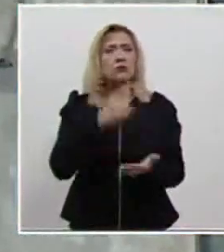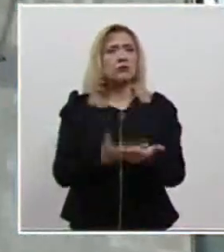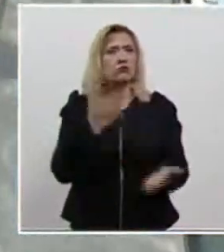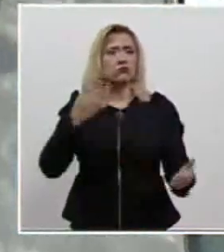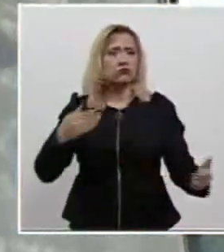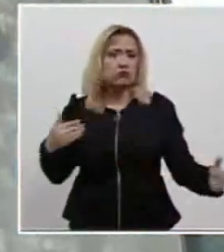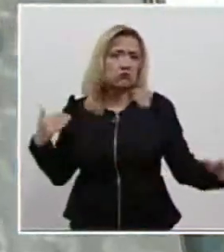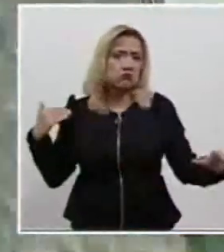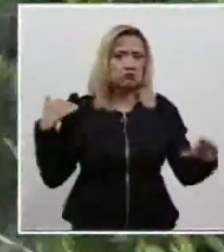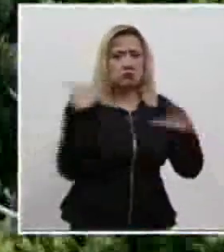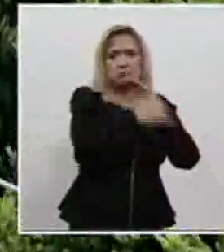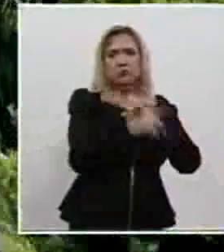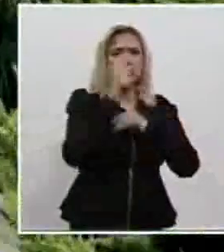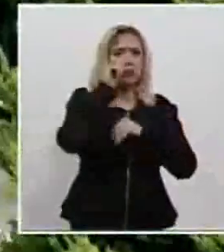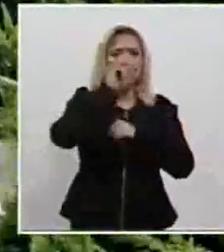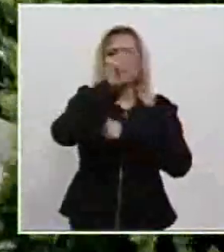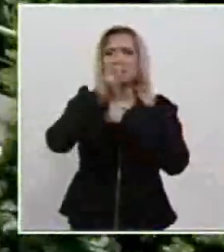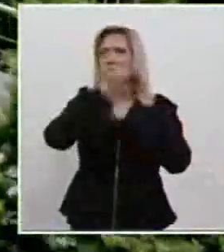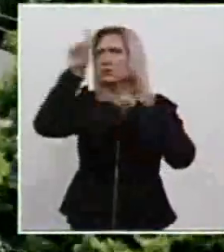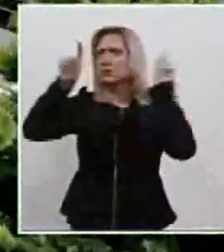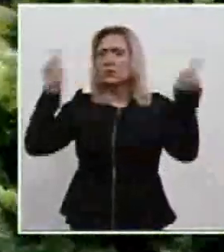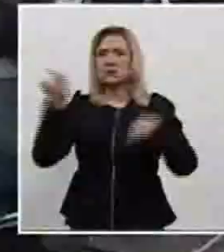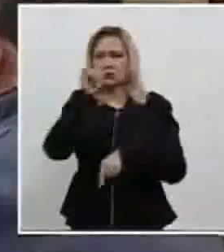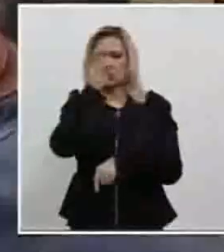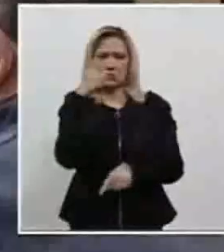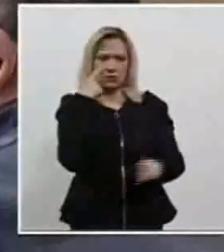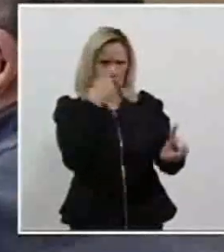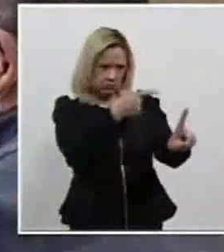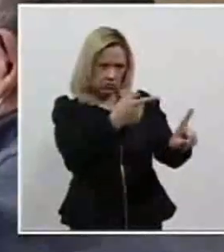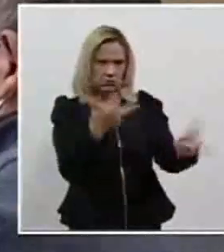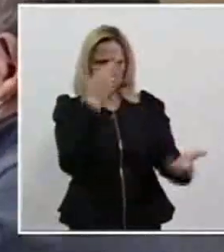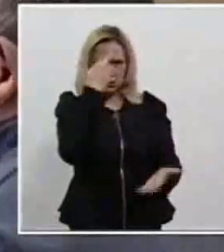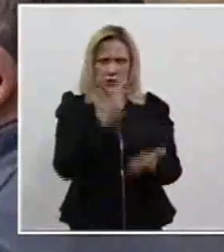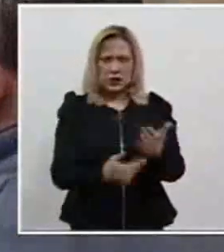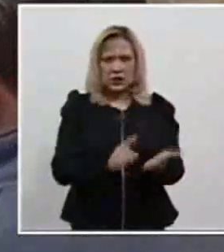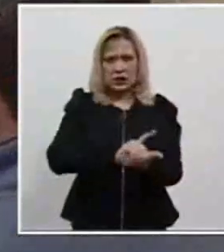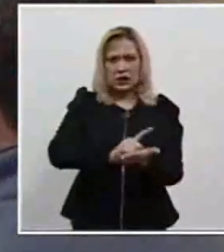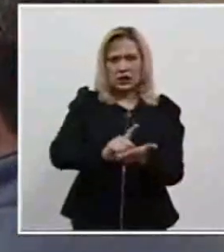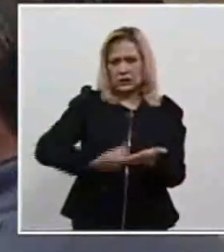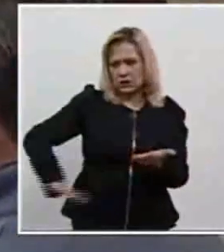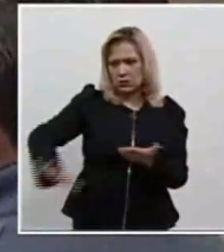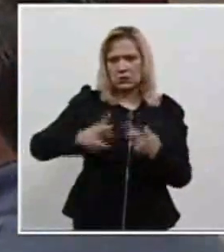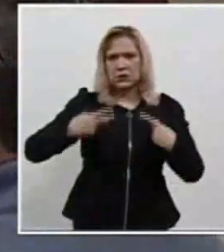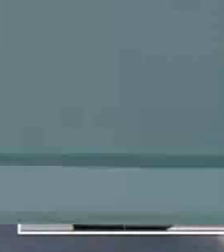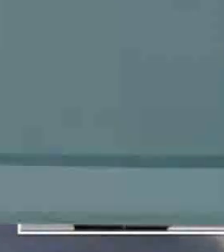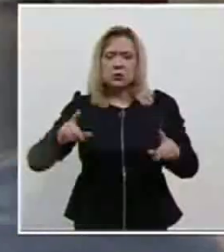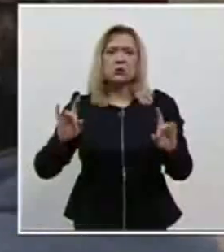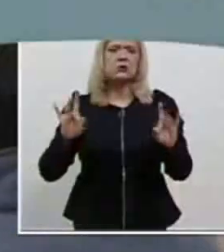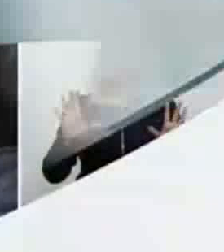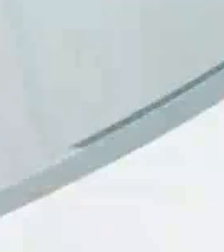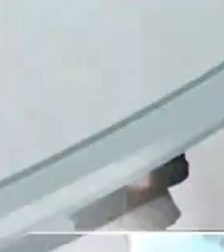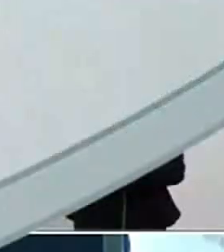cualquier parte del mundo para impugnar posibles violaciones a derechos fundamentales.